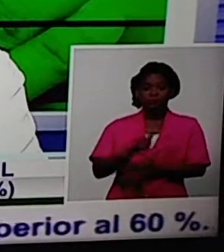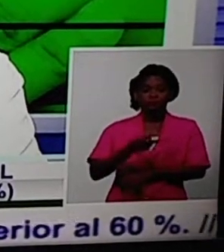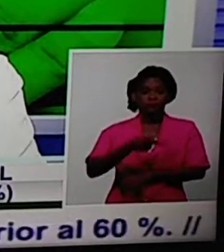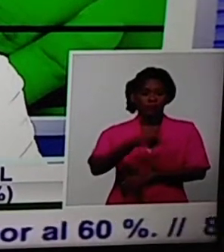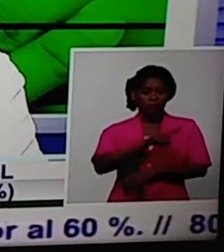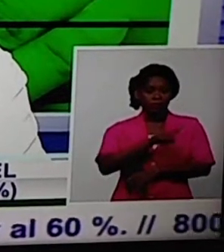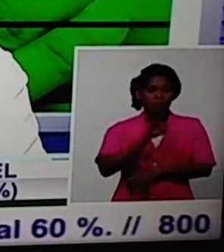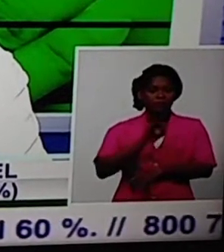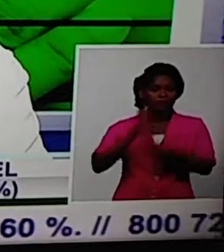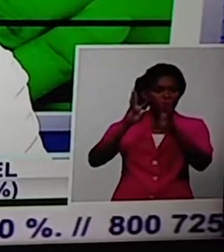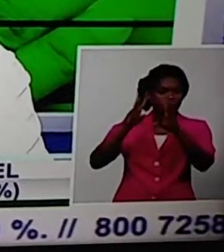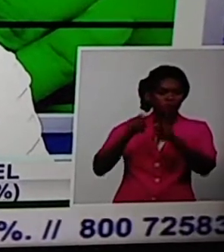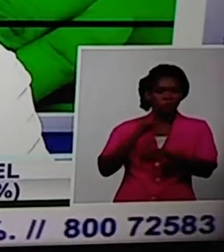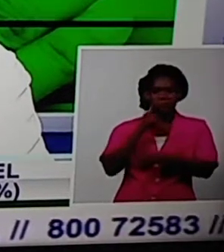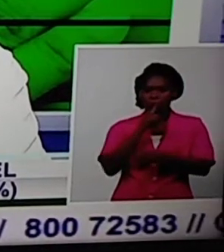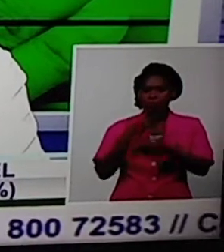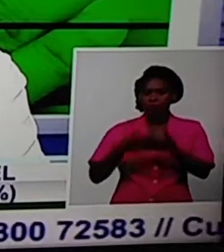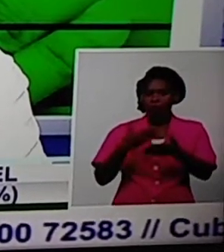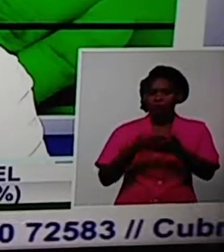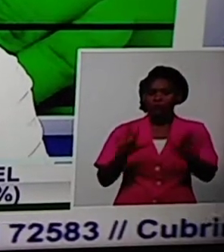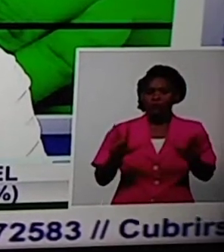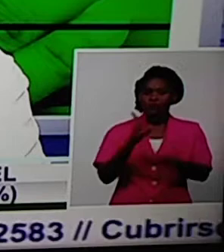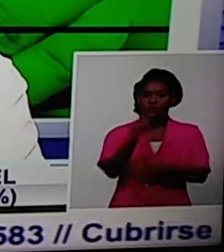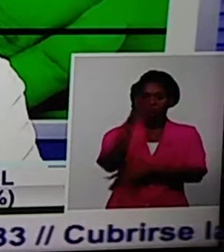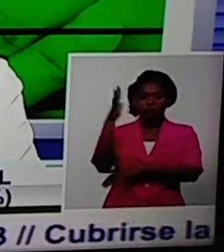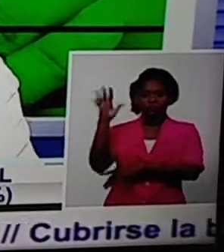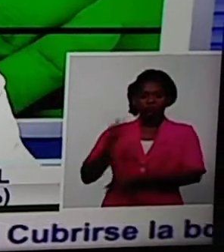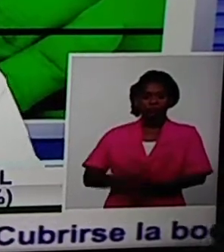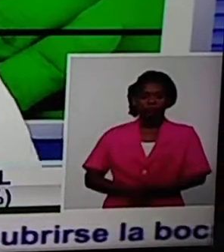40 contactos del caso confirmado